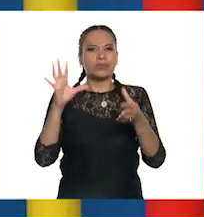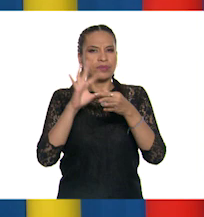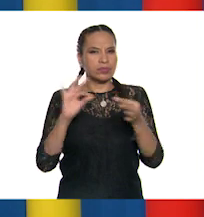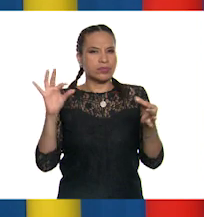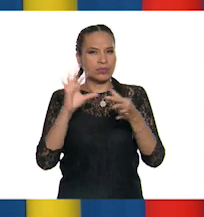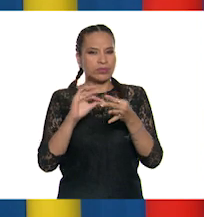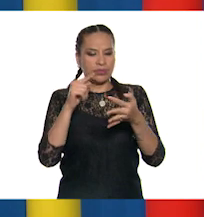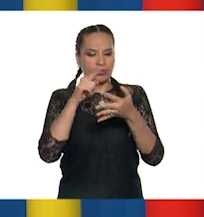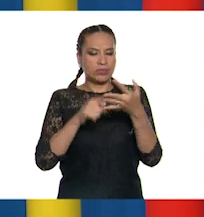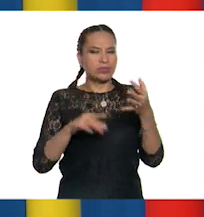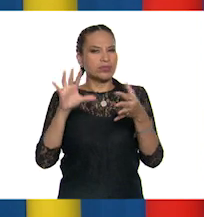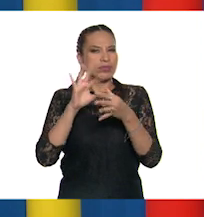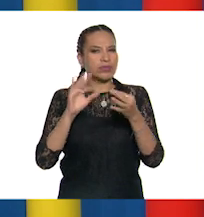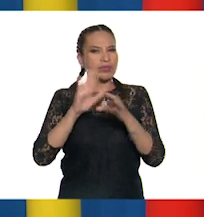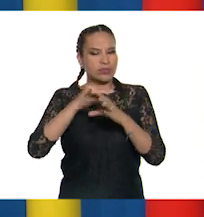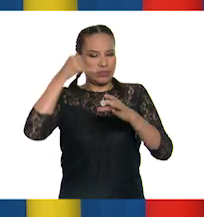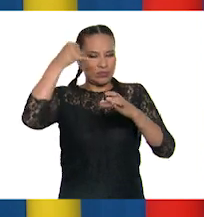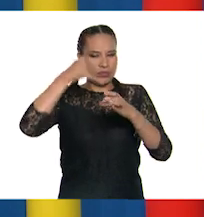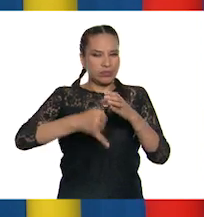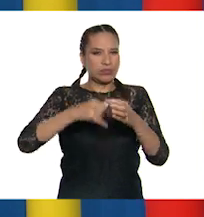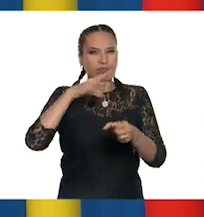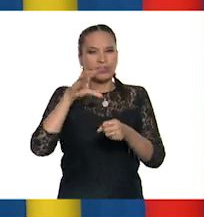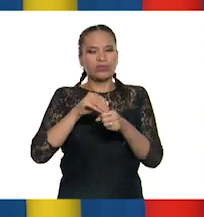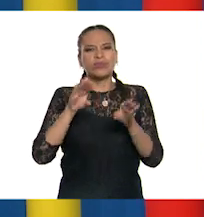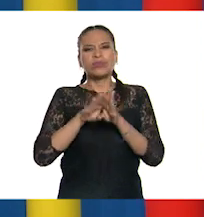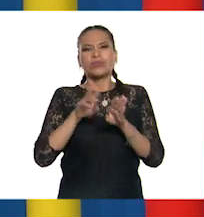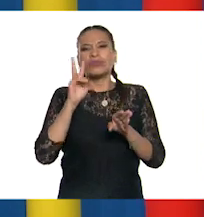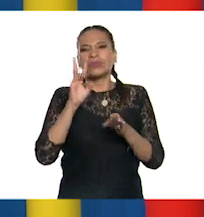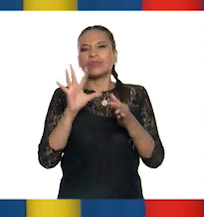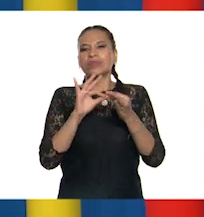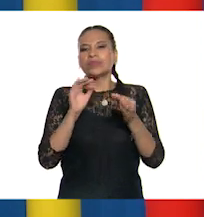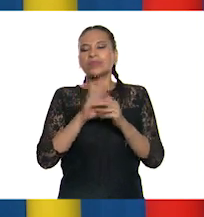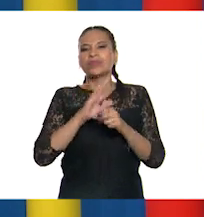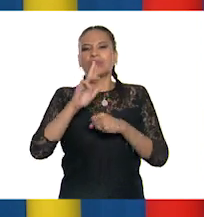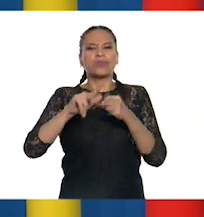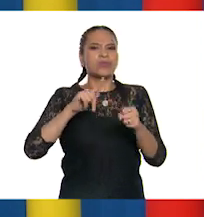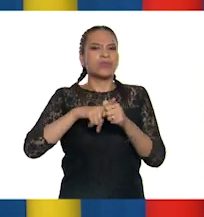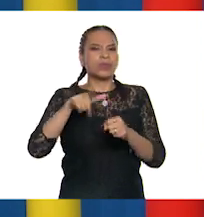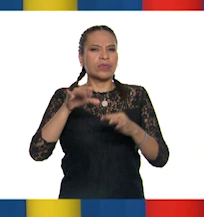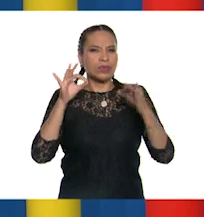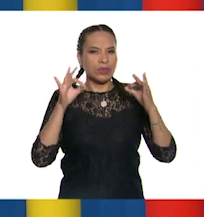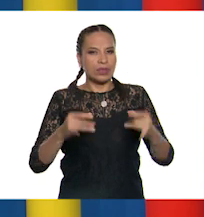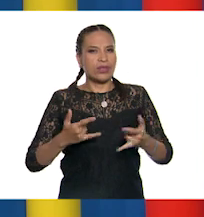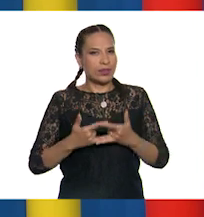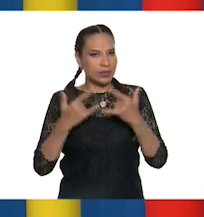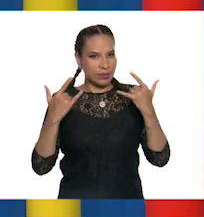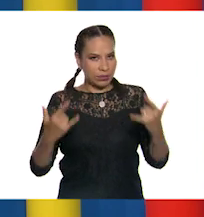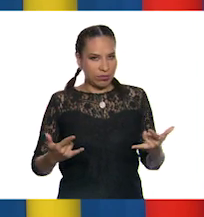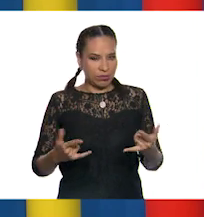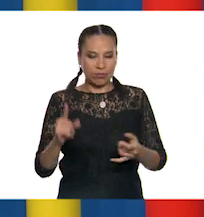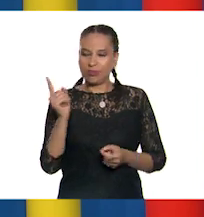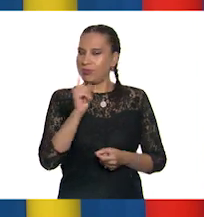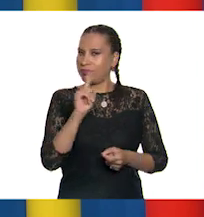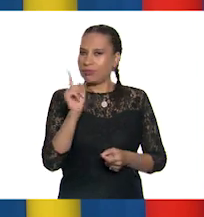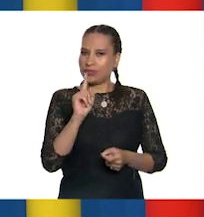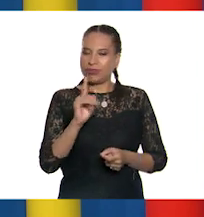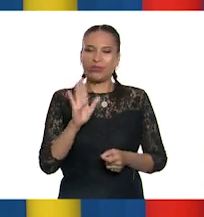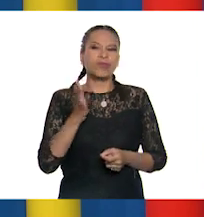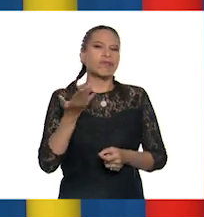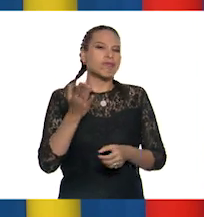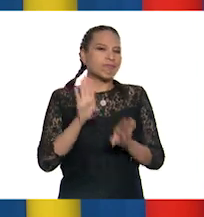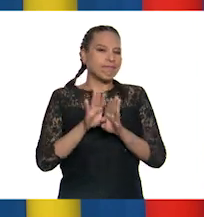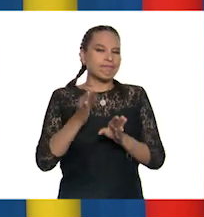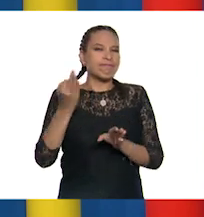narrador describa con tanto detalle, como si fuera un texto de naturaleza puramente histórico y no ficcional,